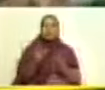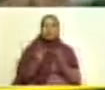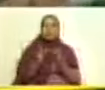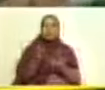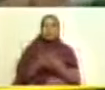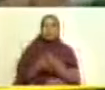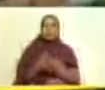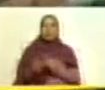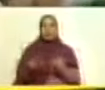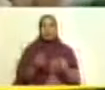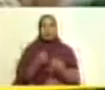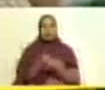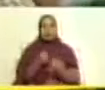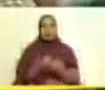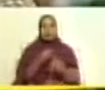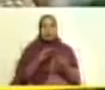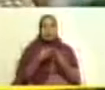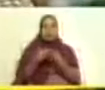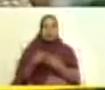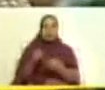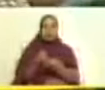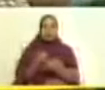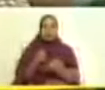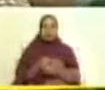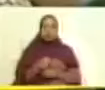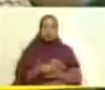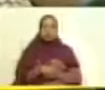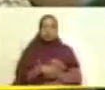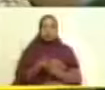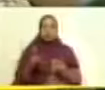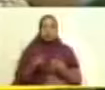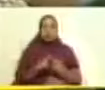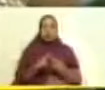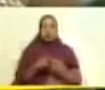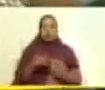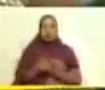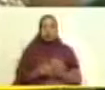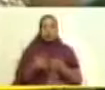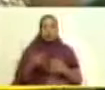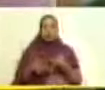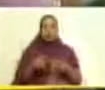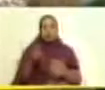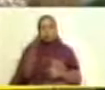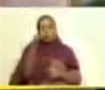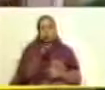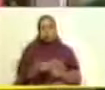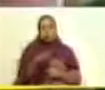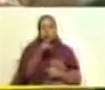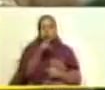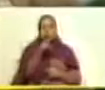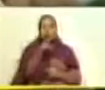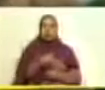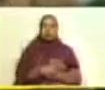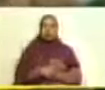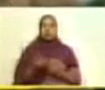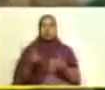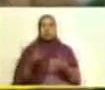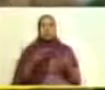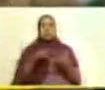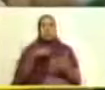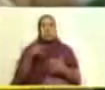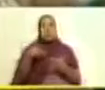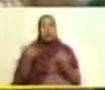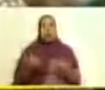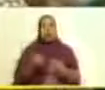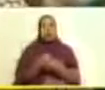y el debate en las comunidades para poder encontrar ese espacio de una nueva